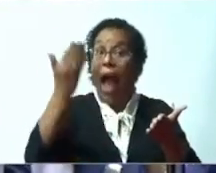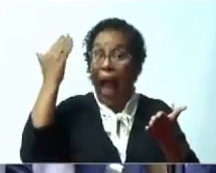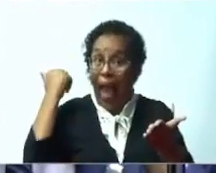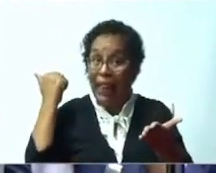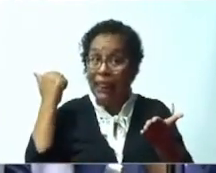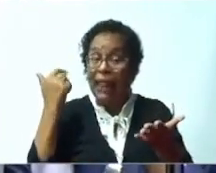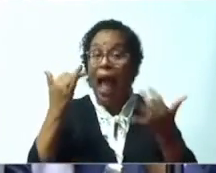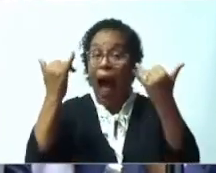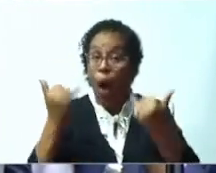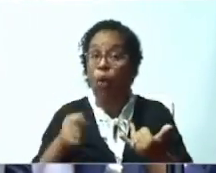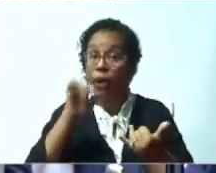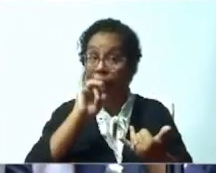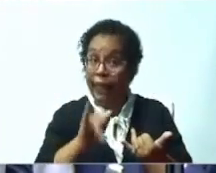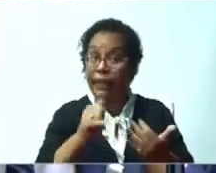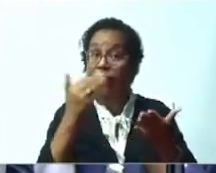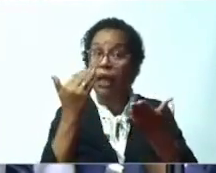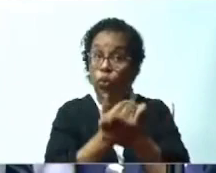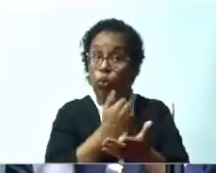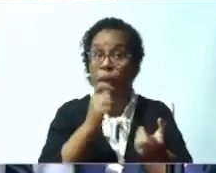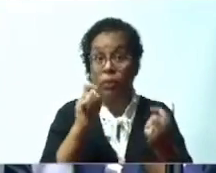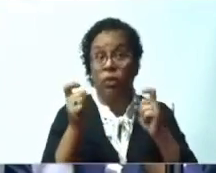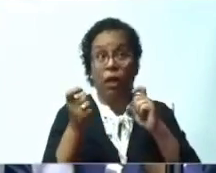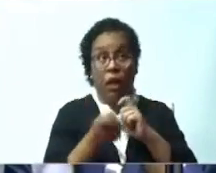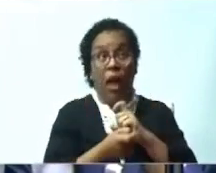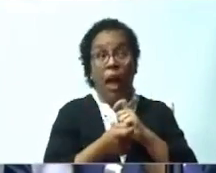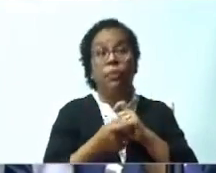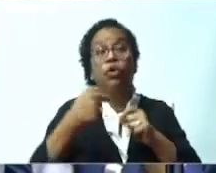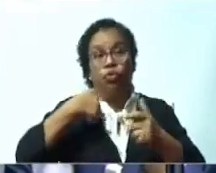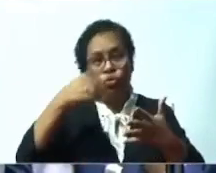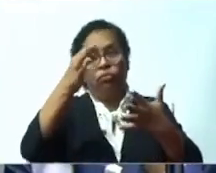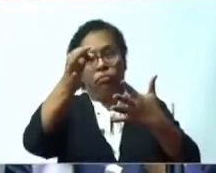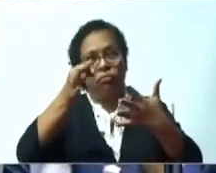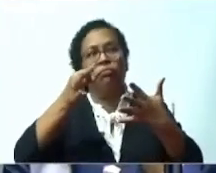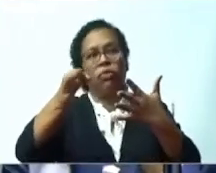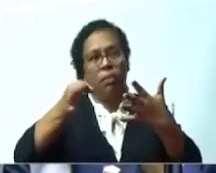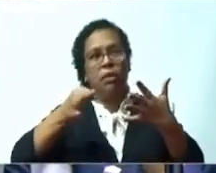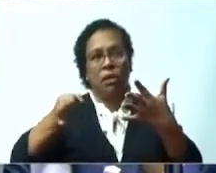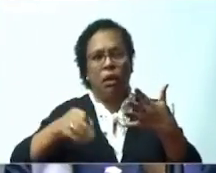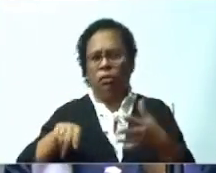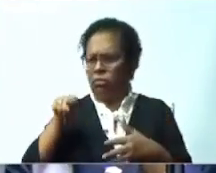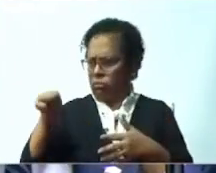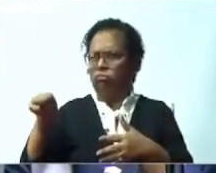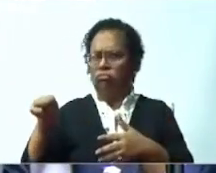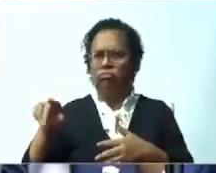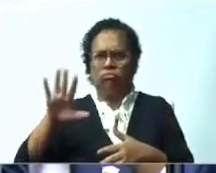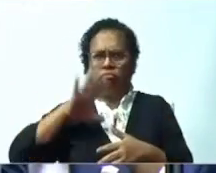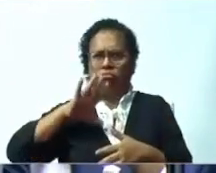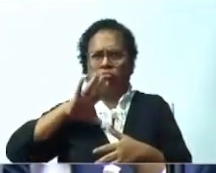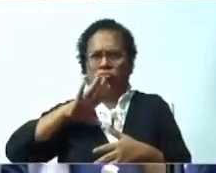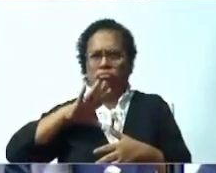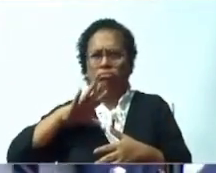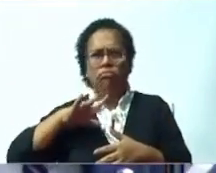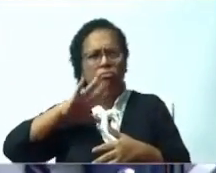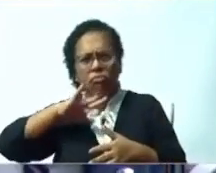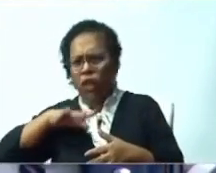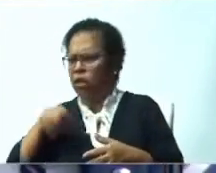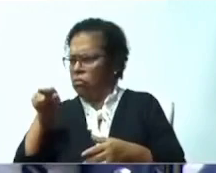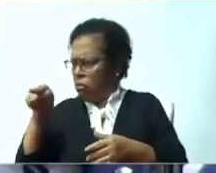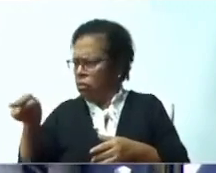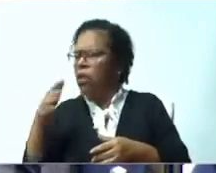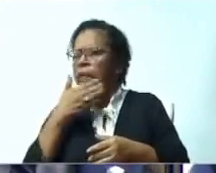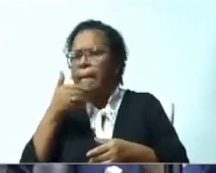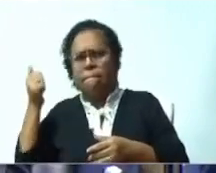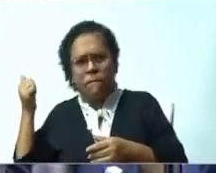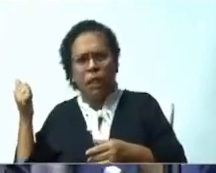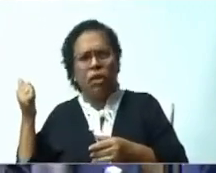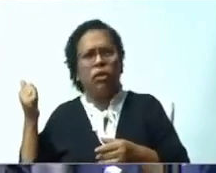no estoy diciendo nada de eso. ¿Y por qué? Si hago una inversión, es lógico que